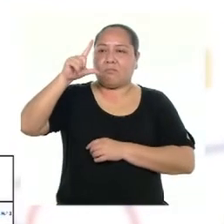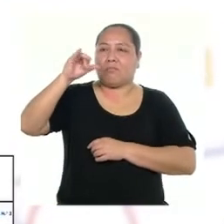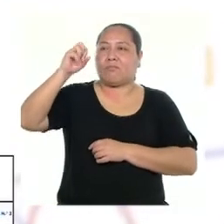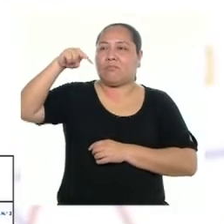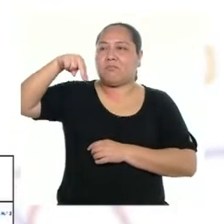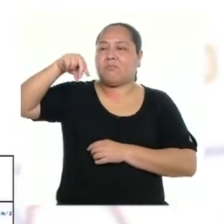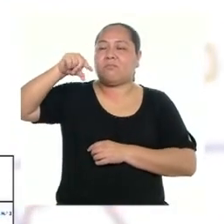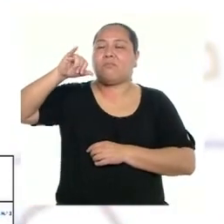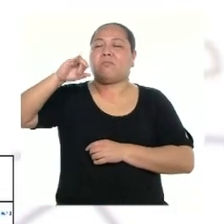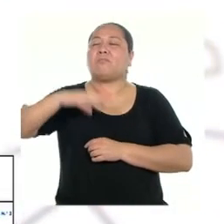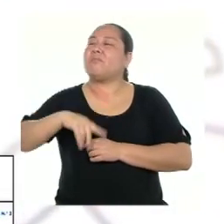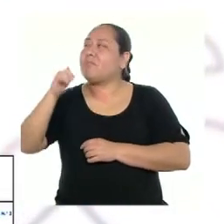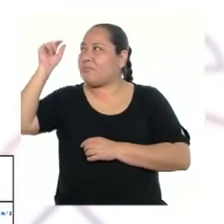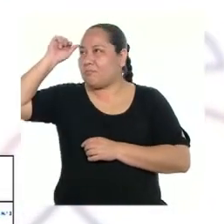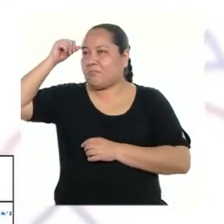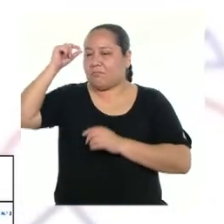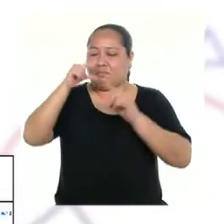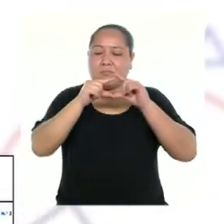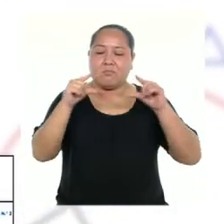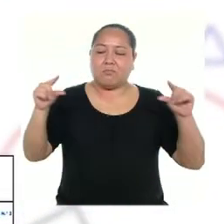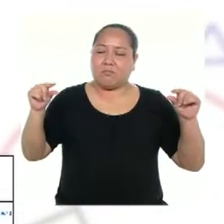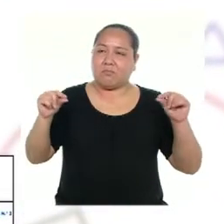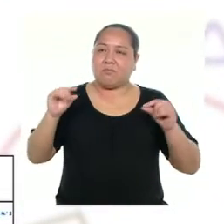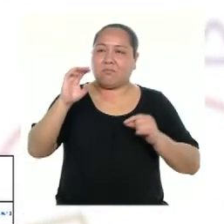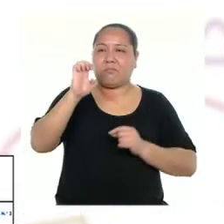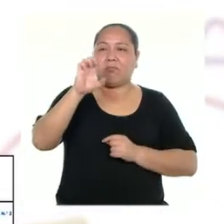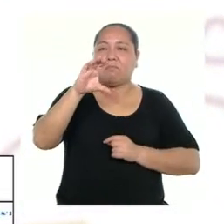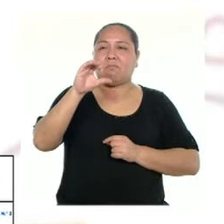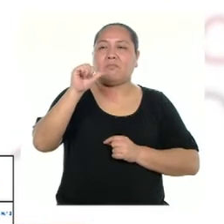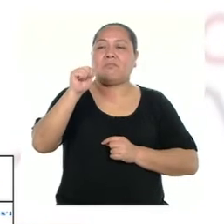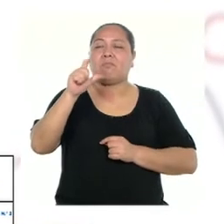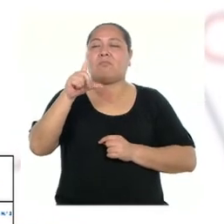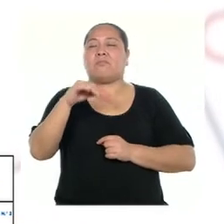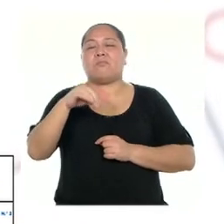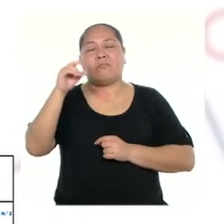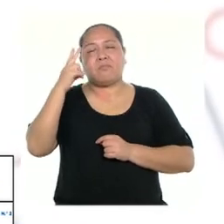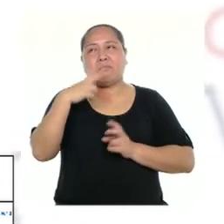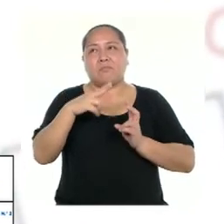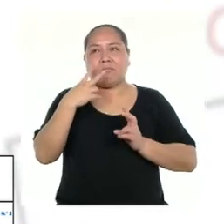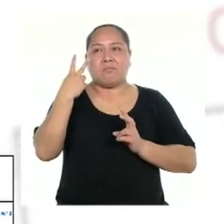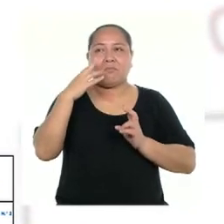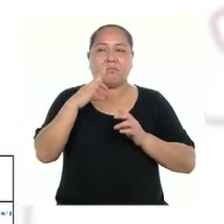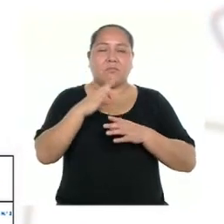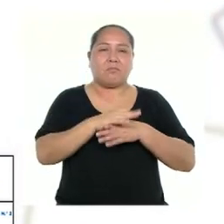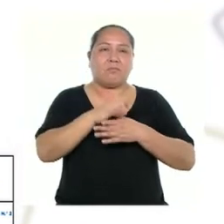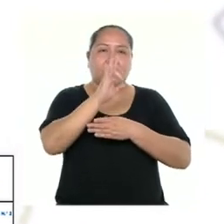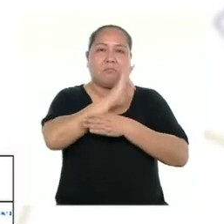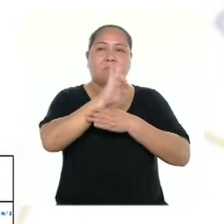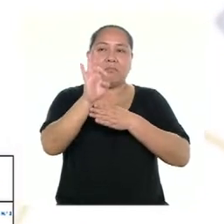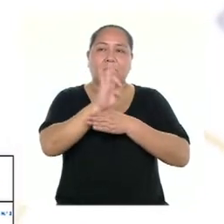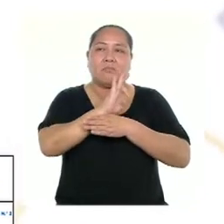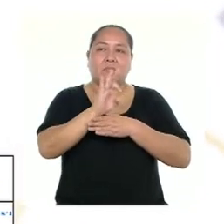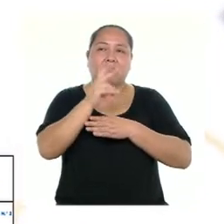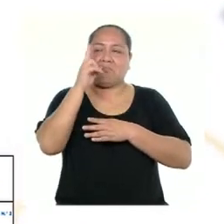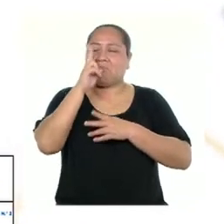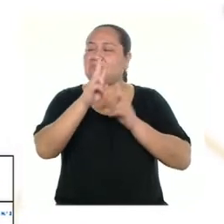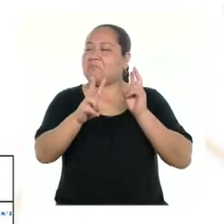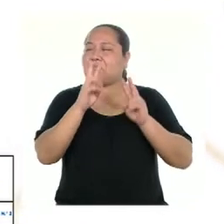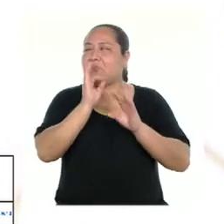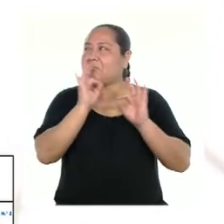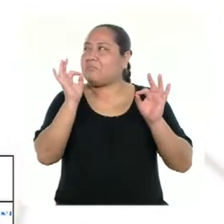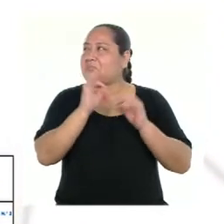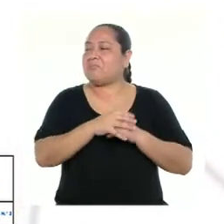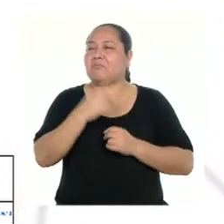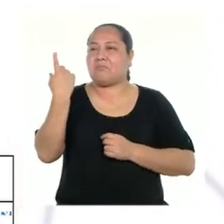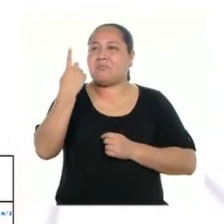te acuerdas qué son las escalas, Jonathan? Si no me equivoco, se ven como fracciones. Pero yo no veo ninguna en el mapa, solo veo